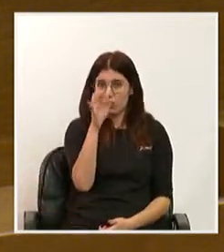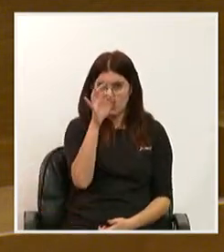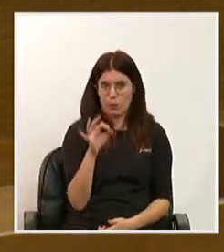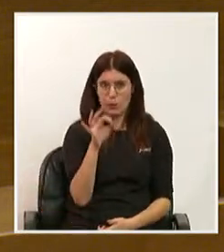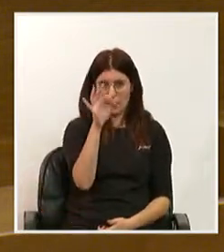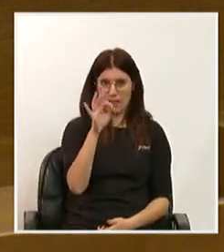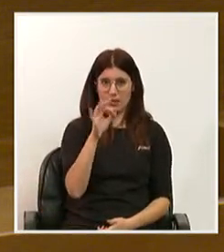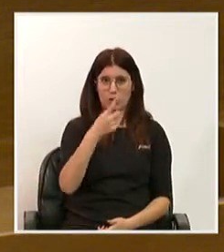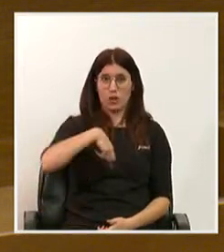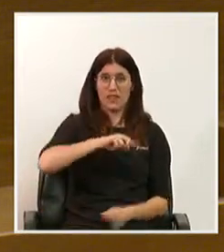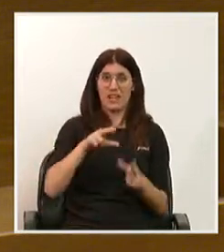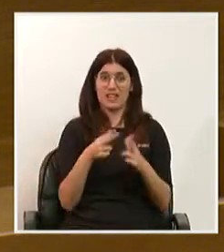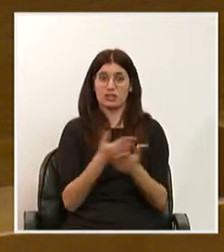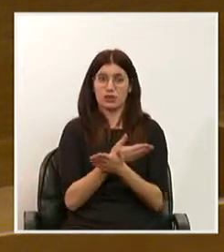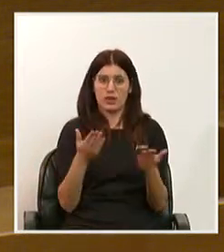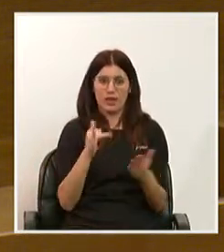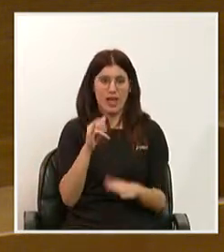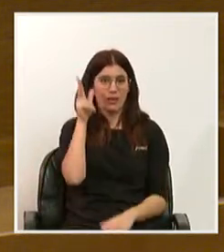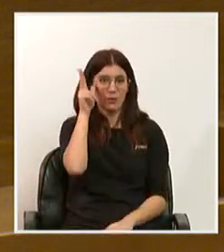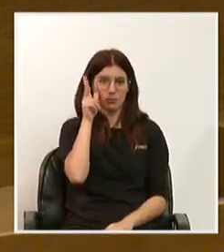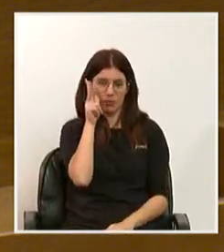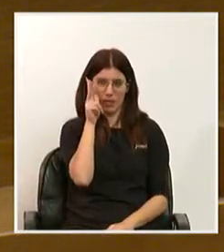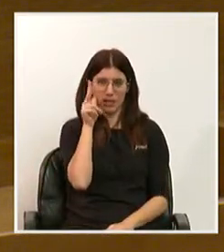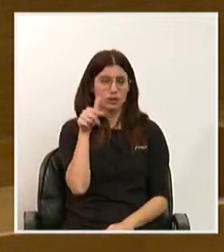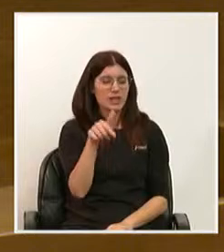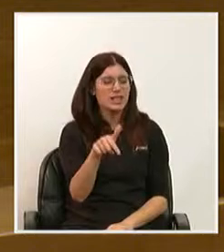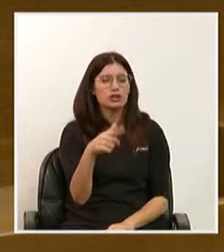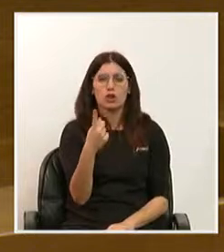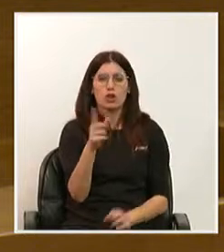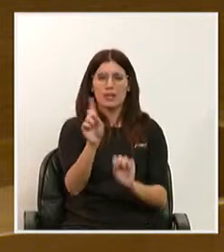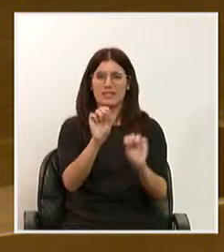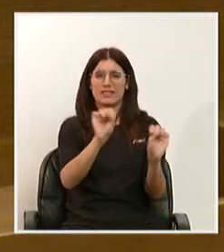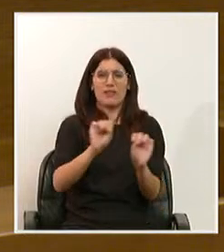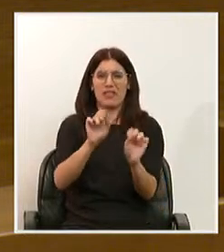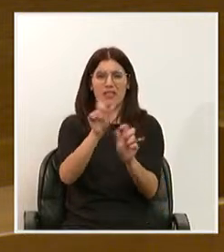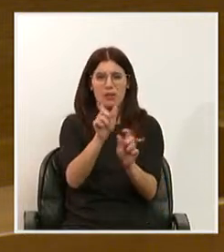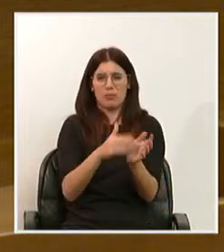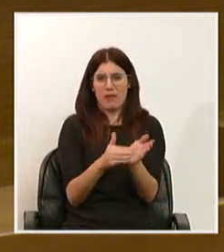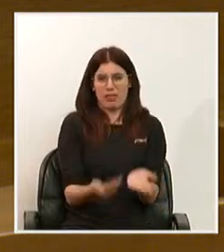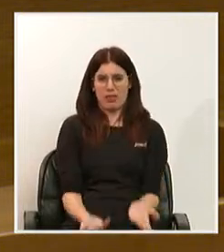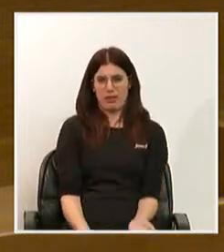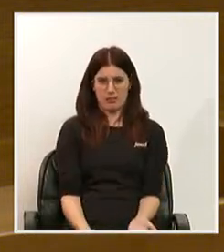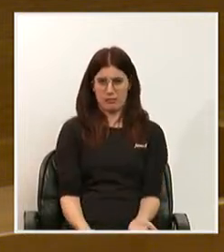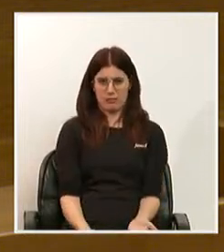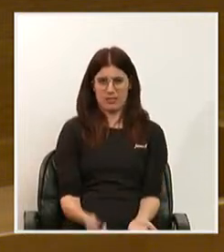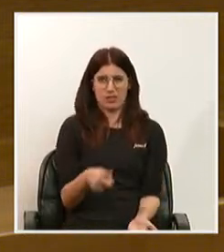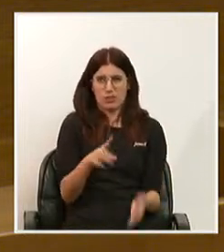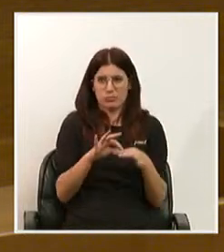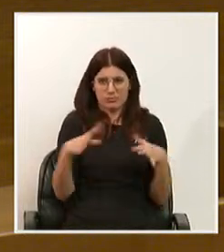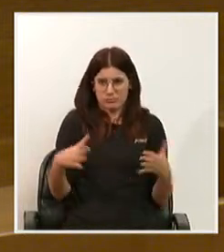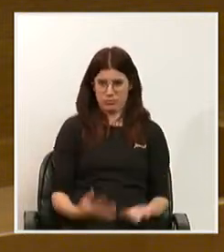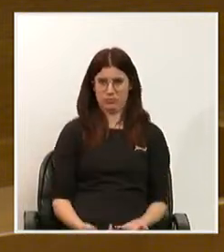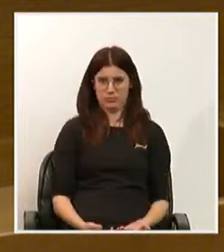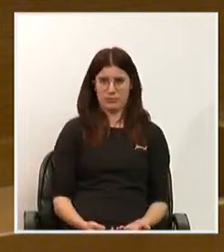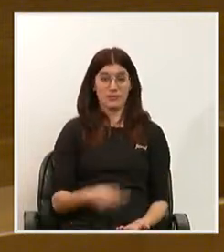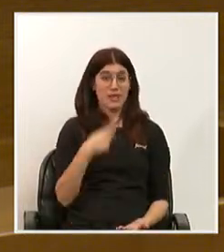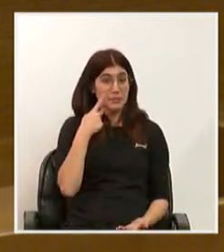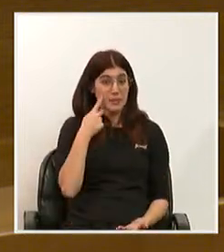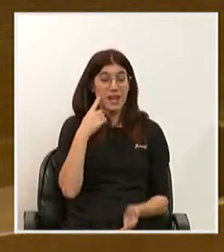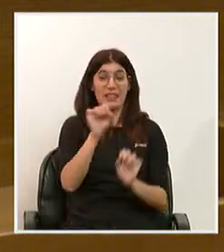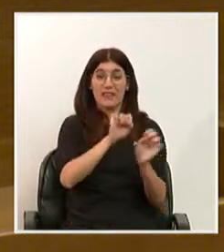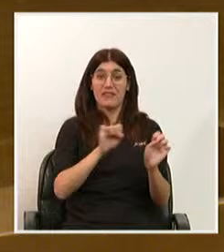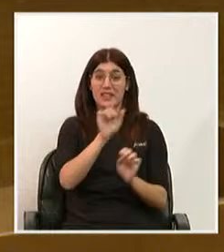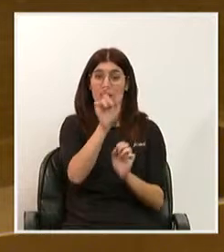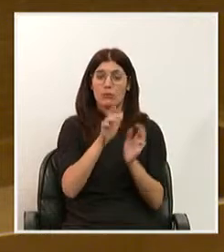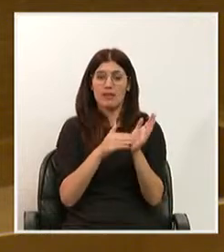Esta soci priv no es Def a la comun valenciana y mire defensar